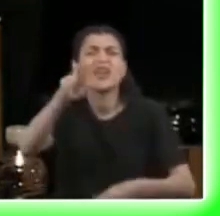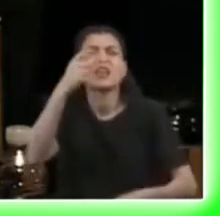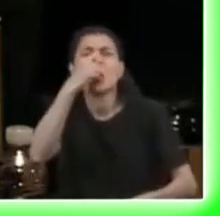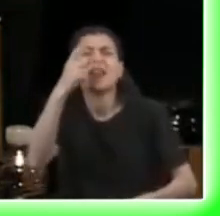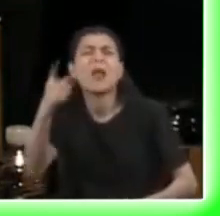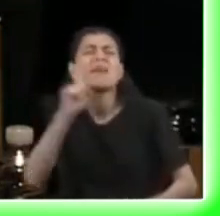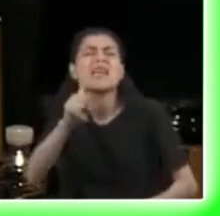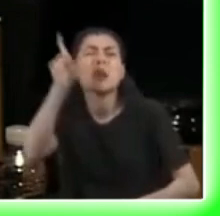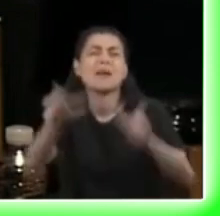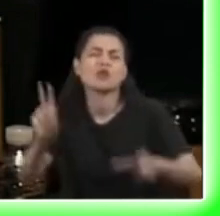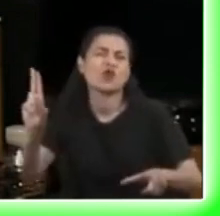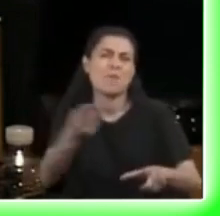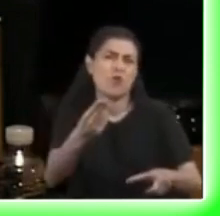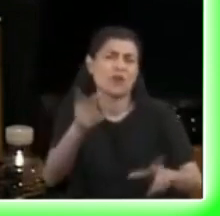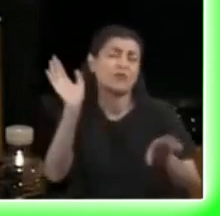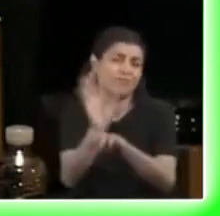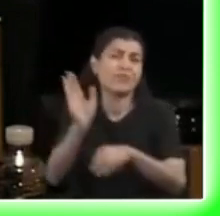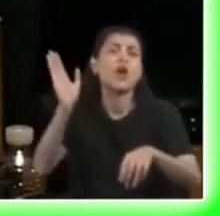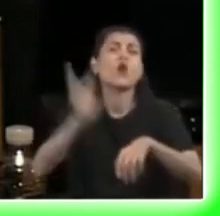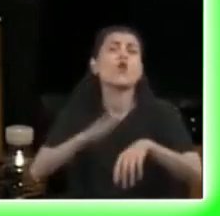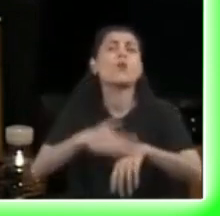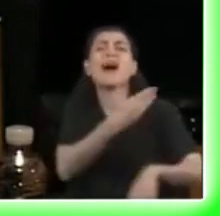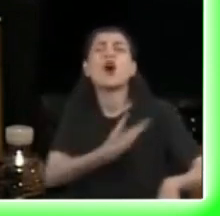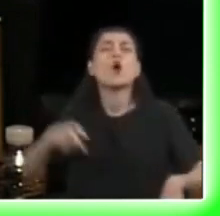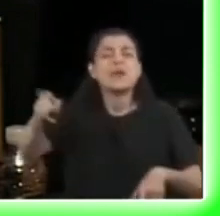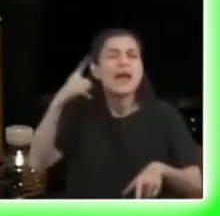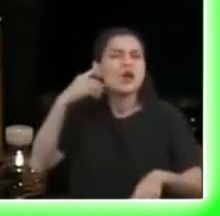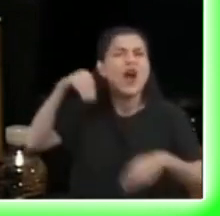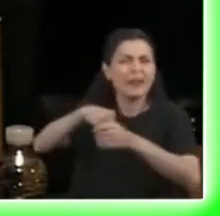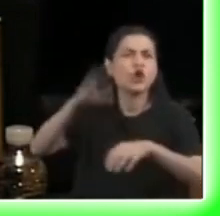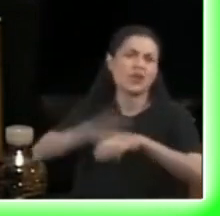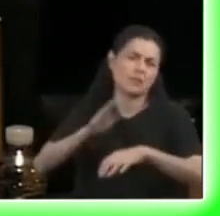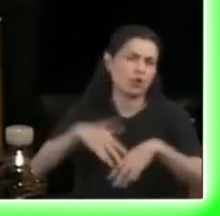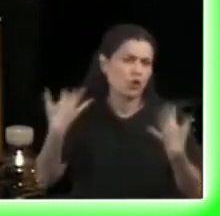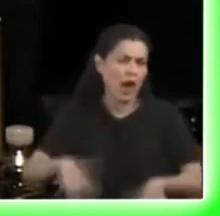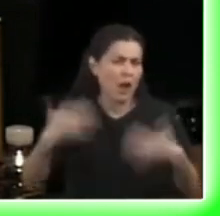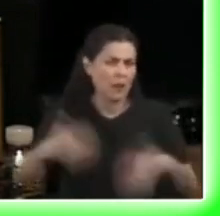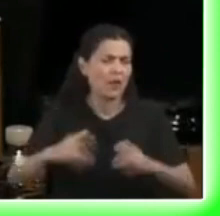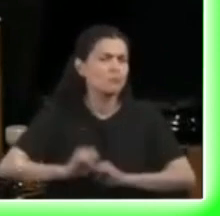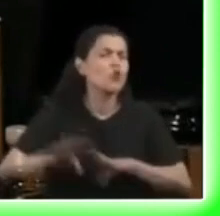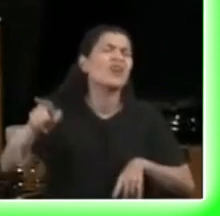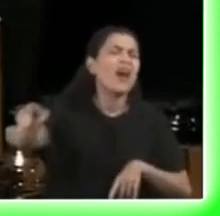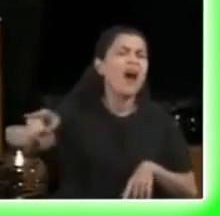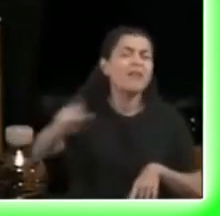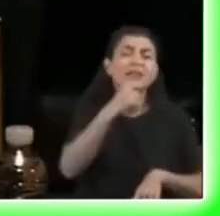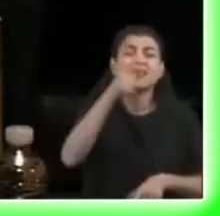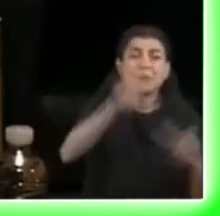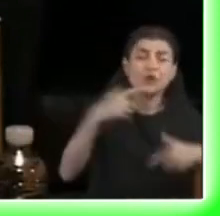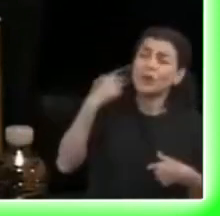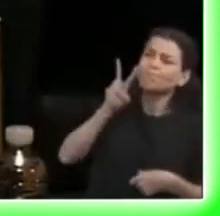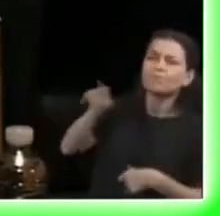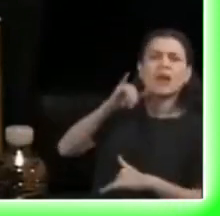criminal. Un gobierno que, cuando se le señalaba lo que estaba